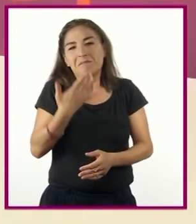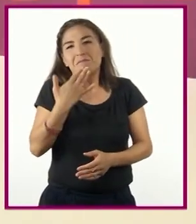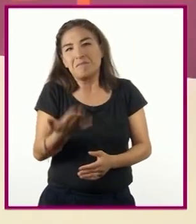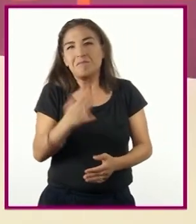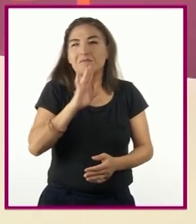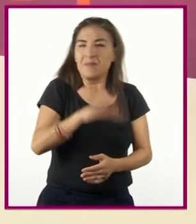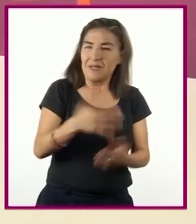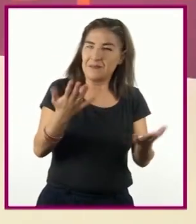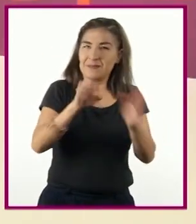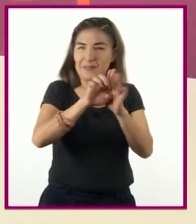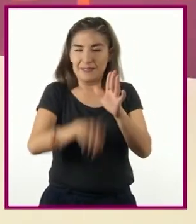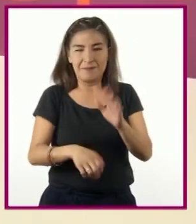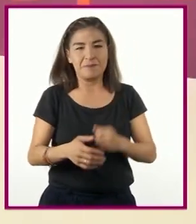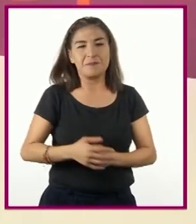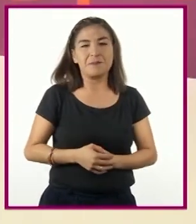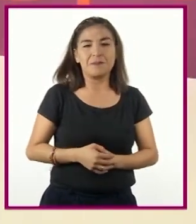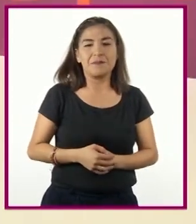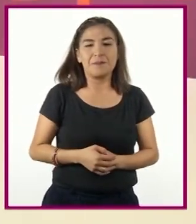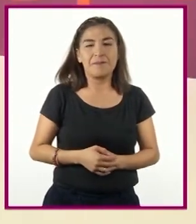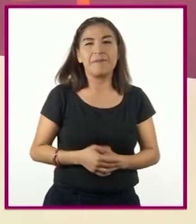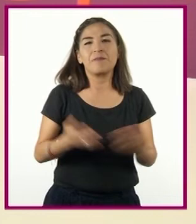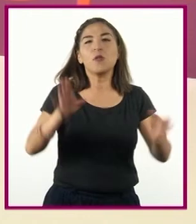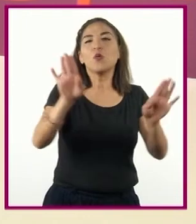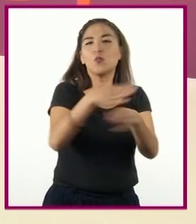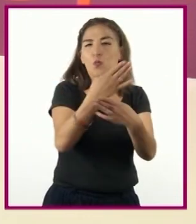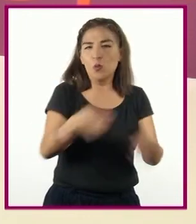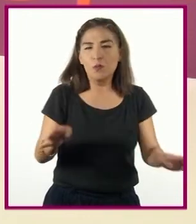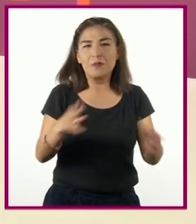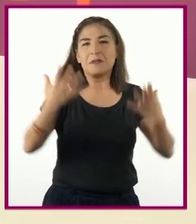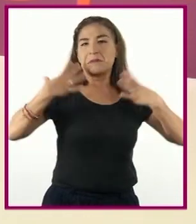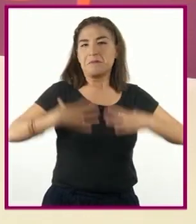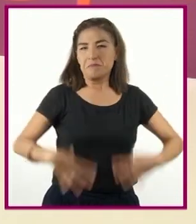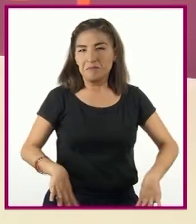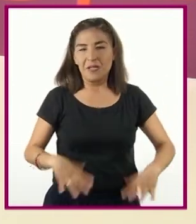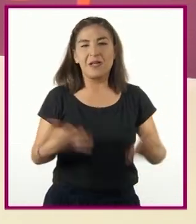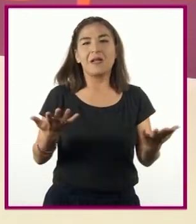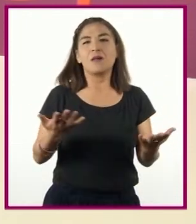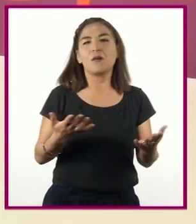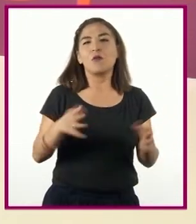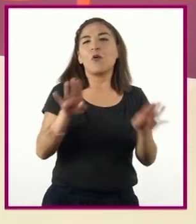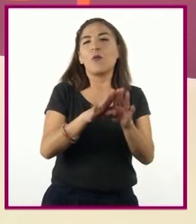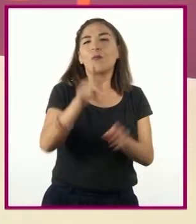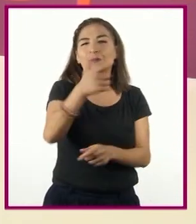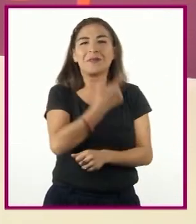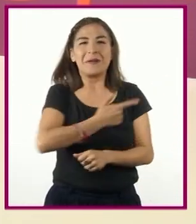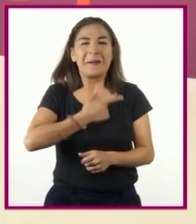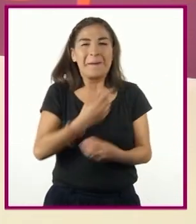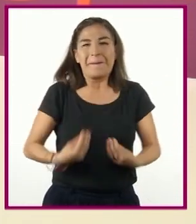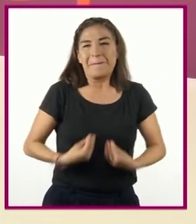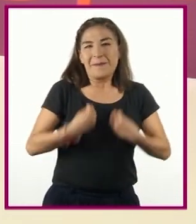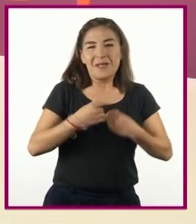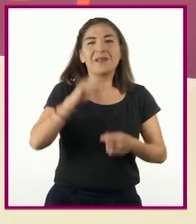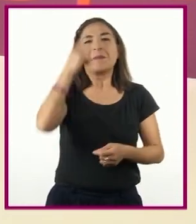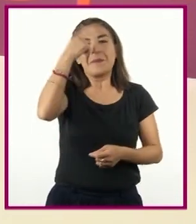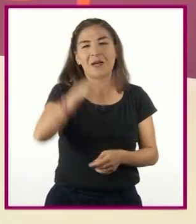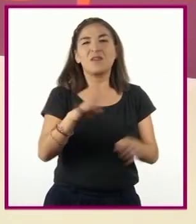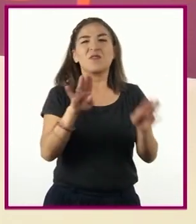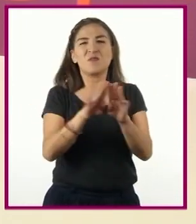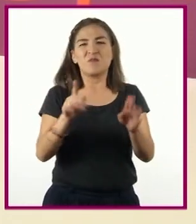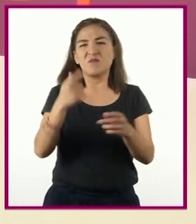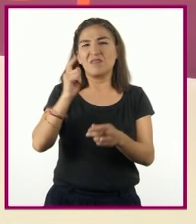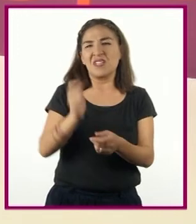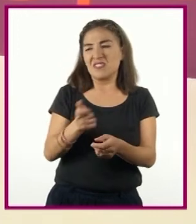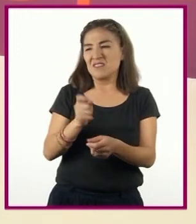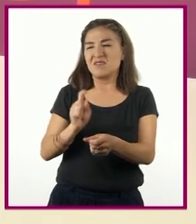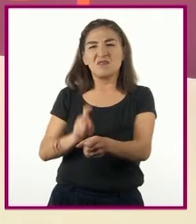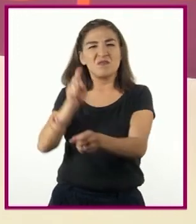ejemplo, determinados rasgos como la música, la vestimenta o el estilo de vida que aluden a grupos delictivos